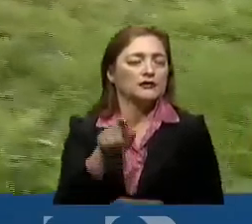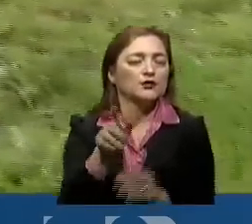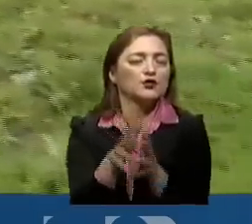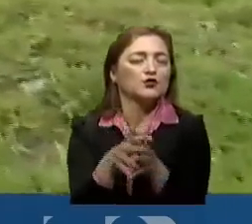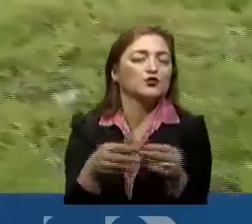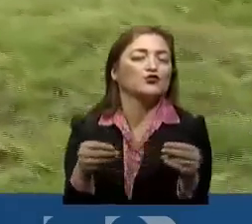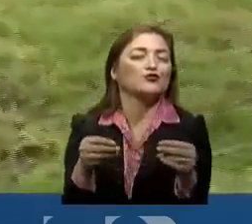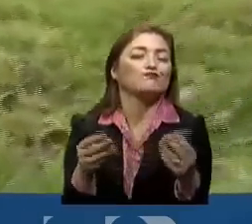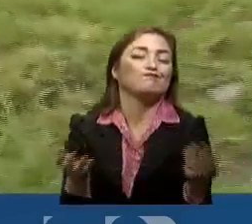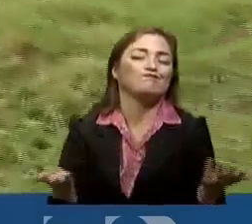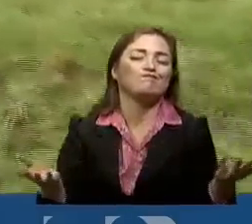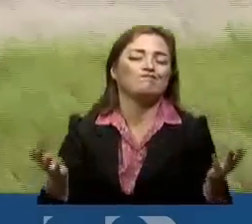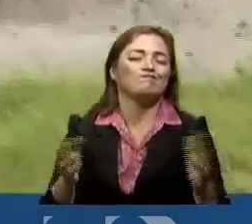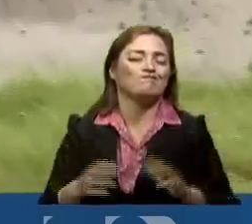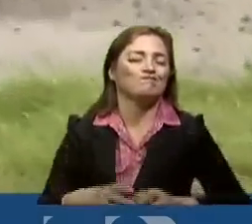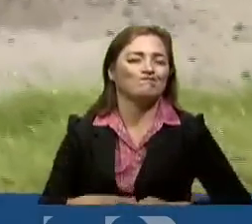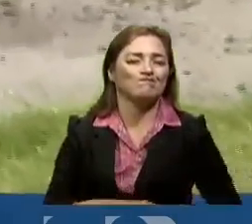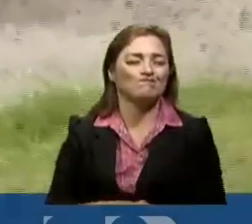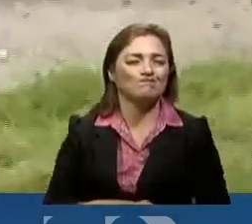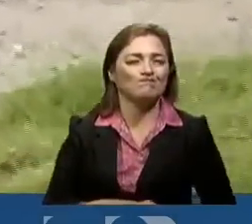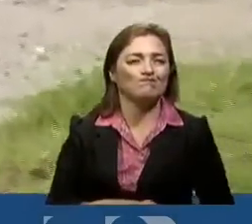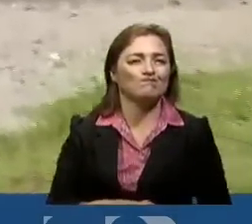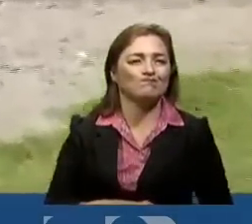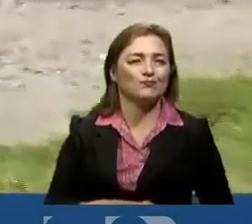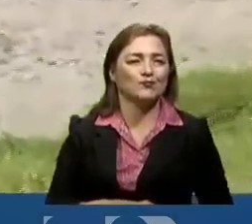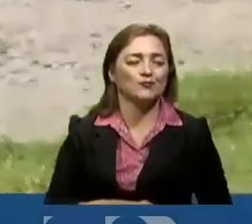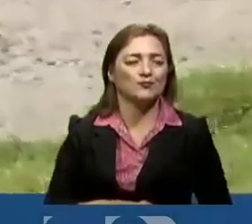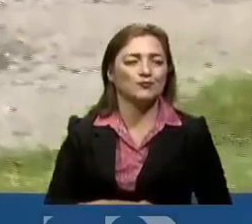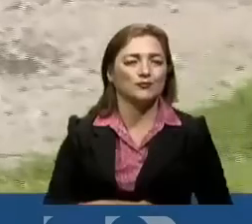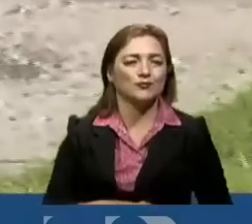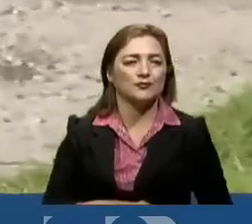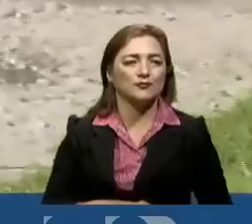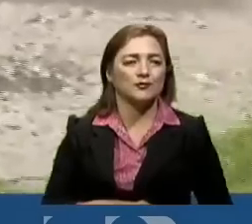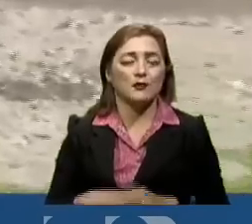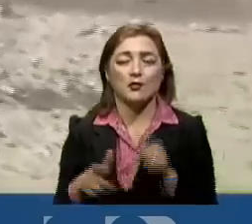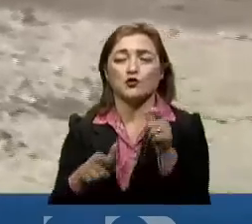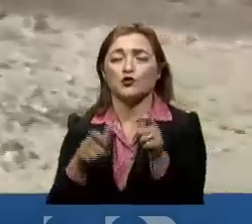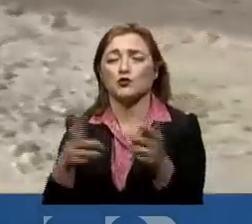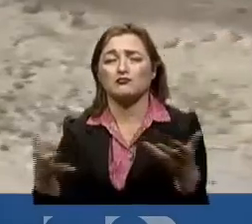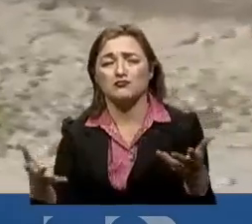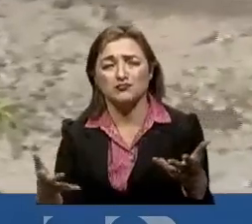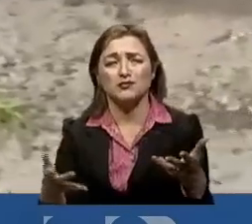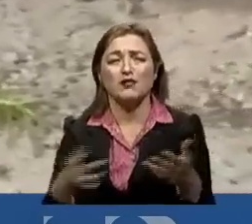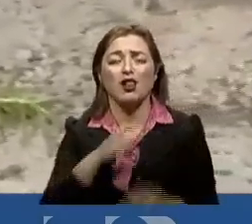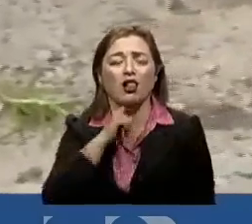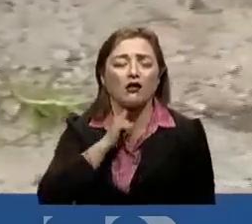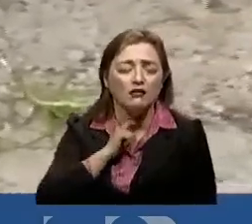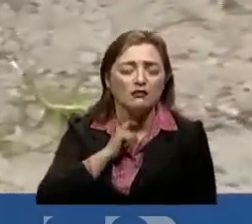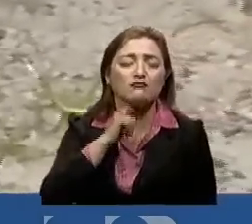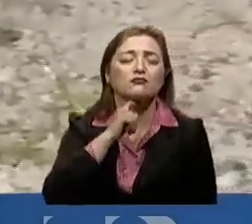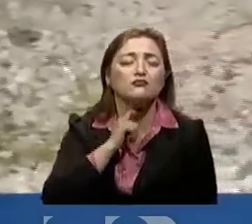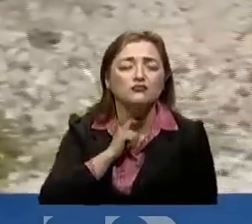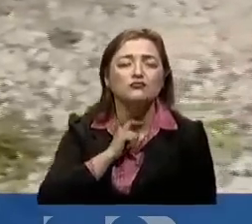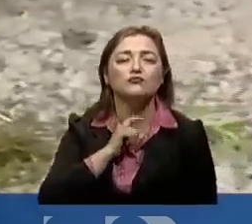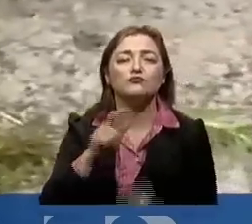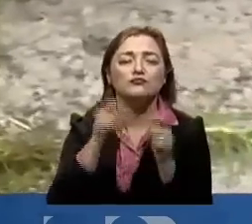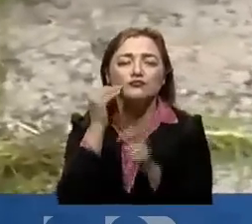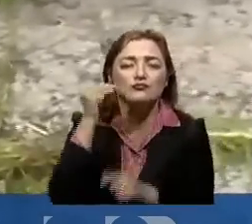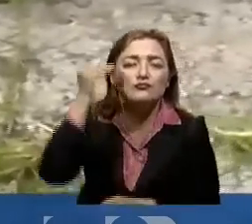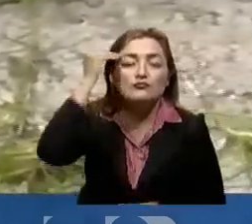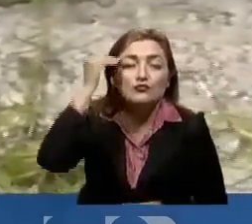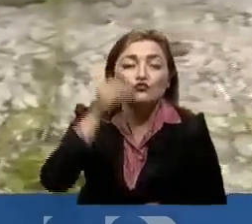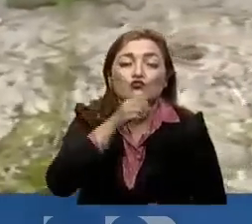nos den solución porque en realidad... Porque en realidad aquí la pobre gente nos morimos de sed. Tenemos personas